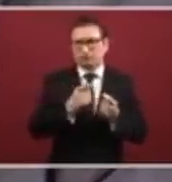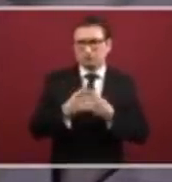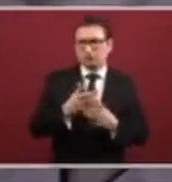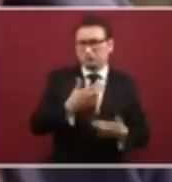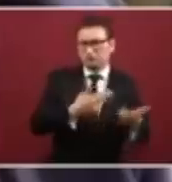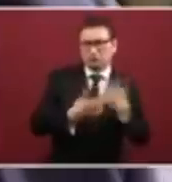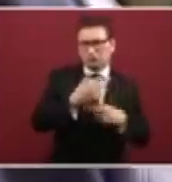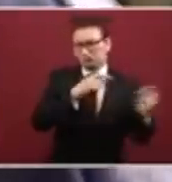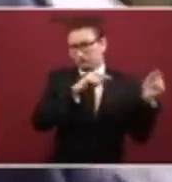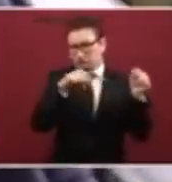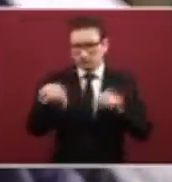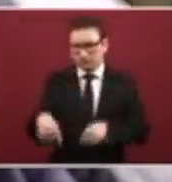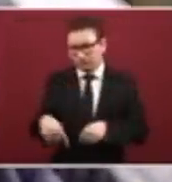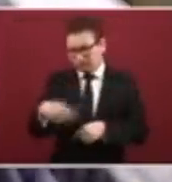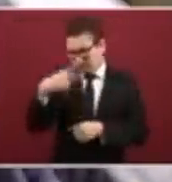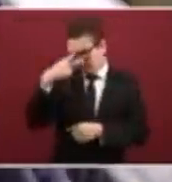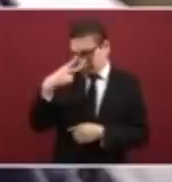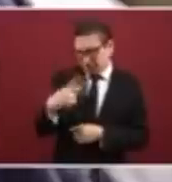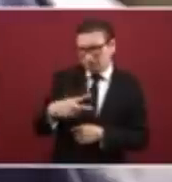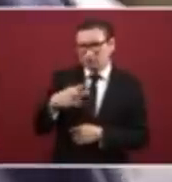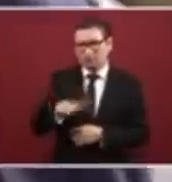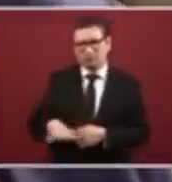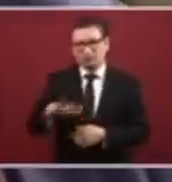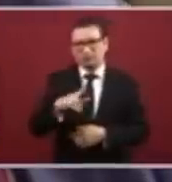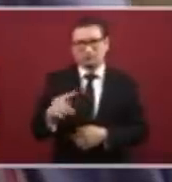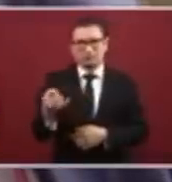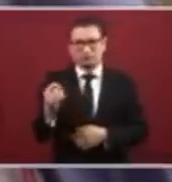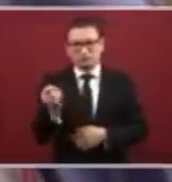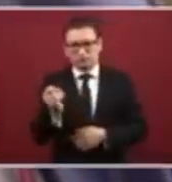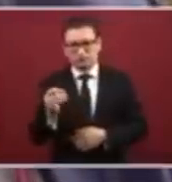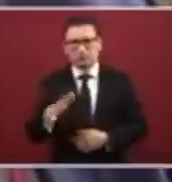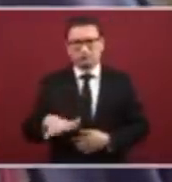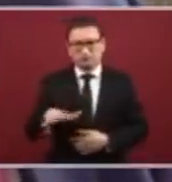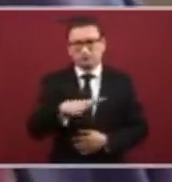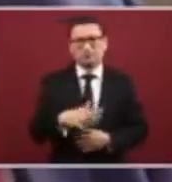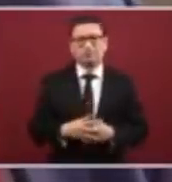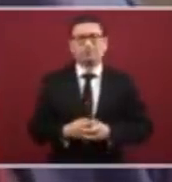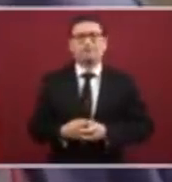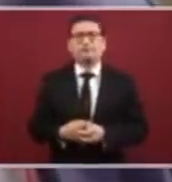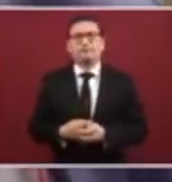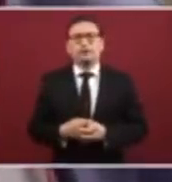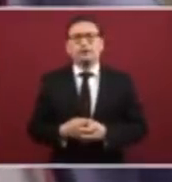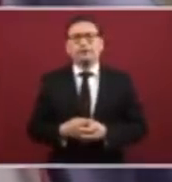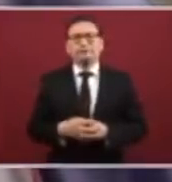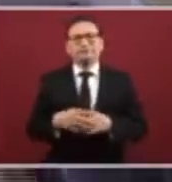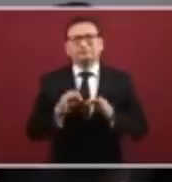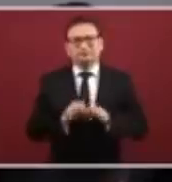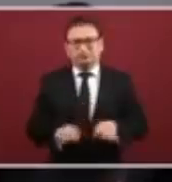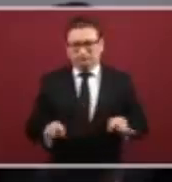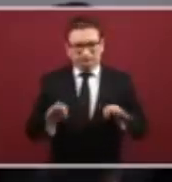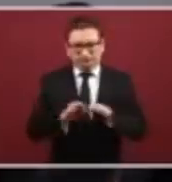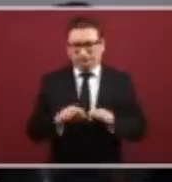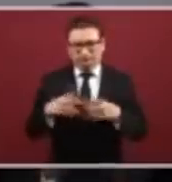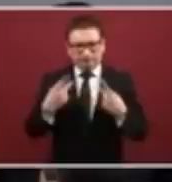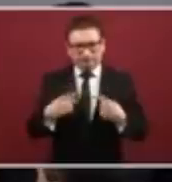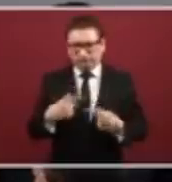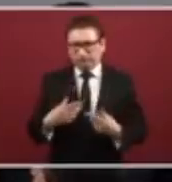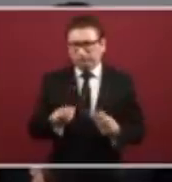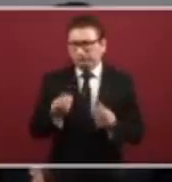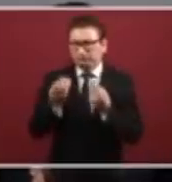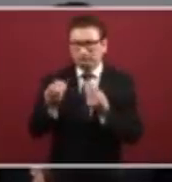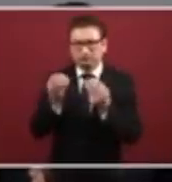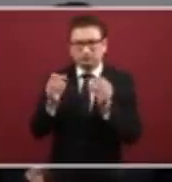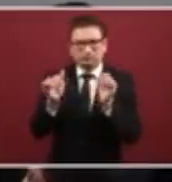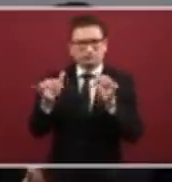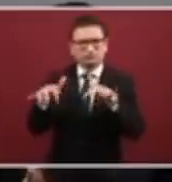nuestro país, sobre todo en la zona de Tijuana. Hay una cantidad importante de migrantes que están ahí y se ordena